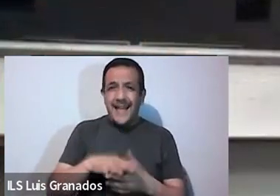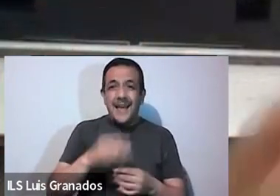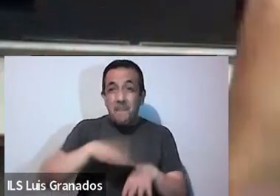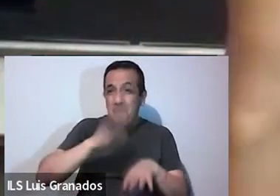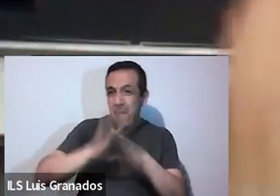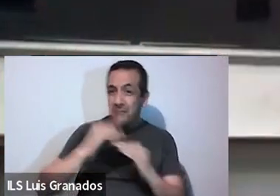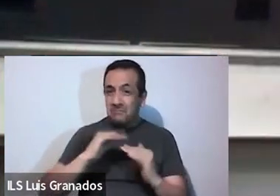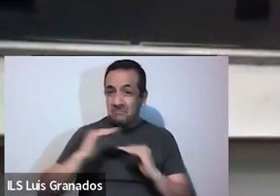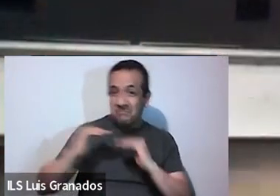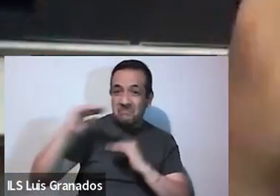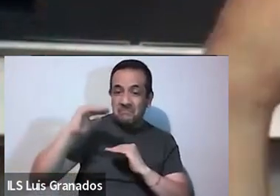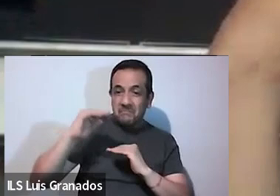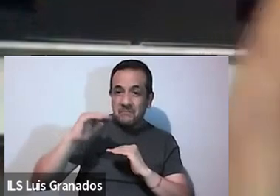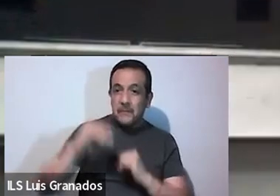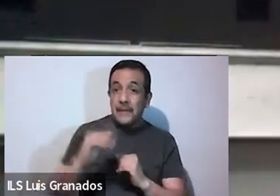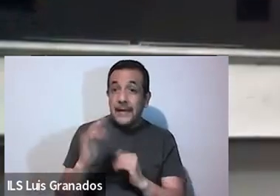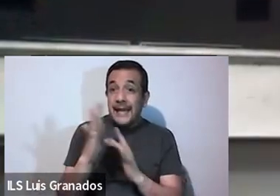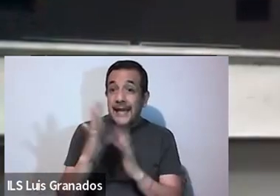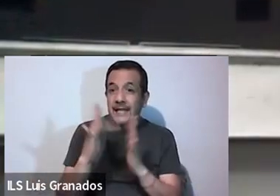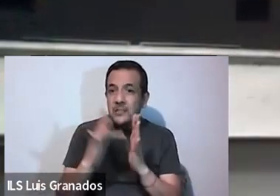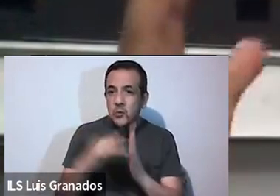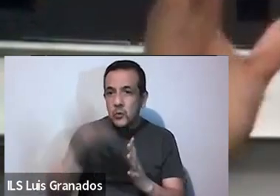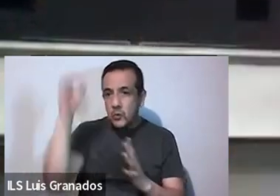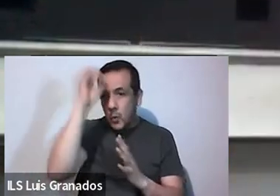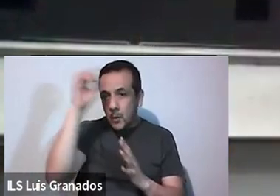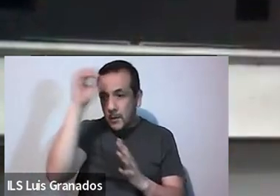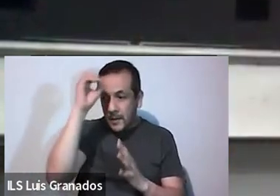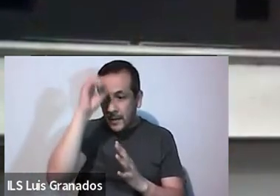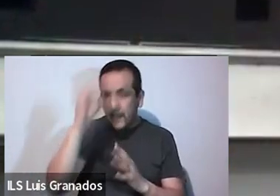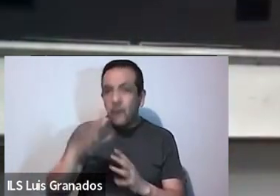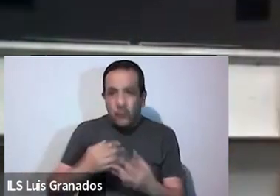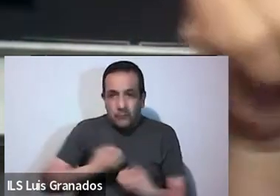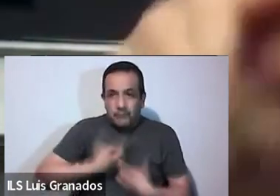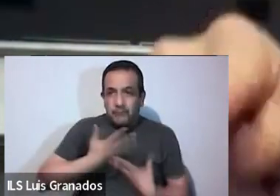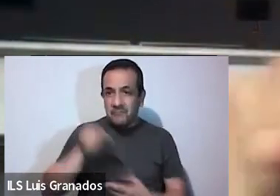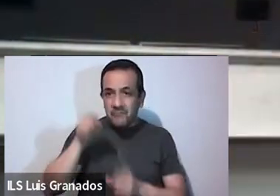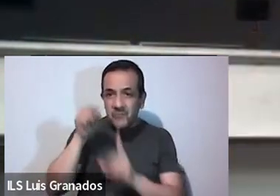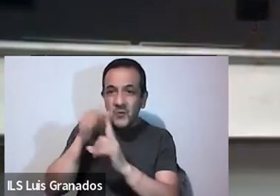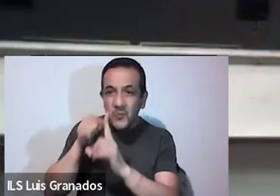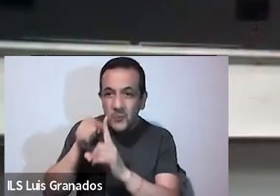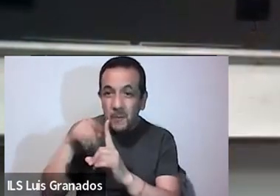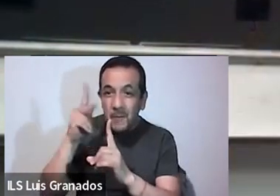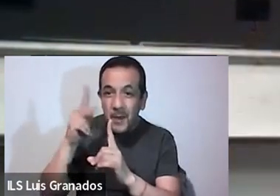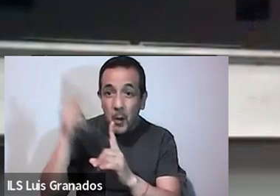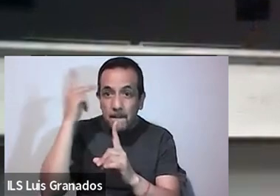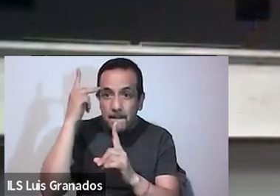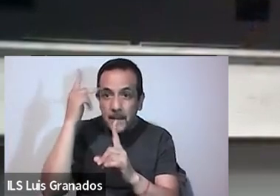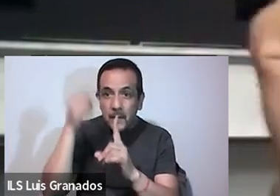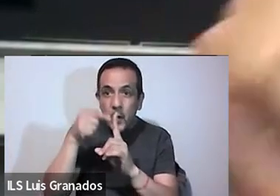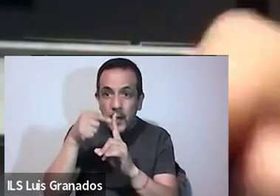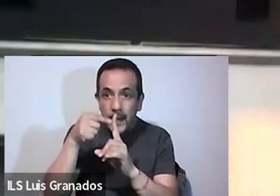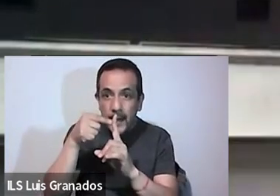el Señor expresándose, opinando así de ti. ¡Wow! Pero a ese mismo Pedro,